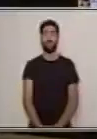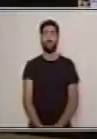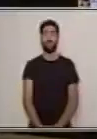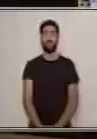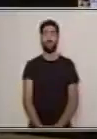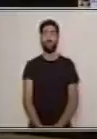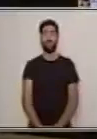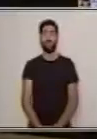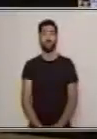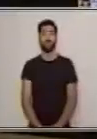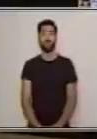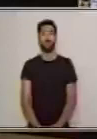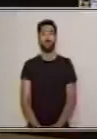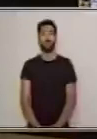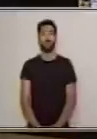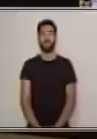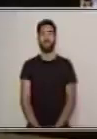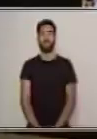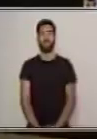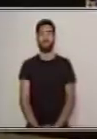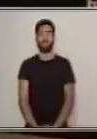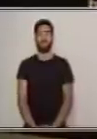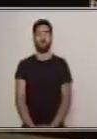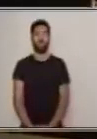Escena número 3.